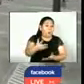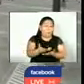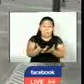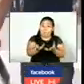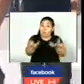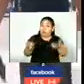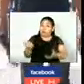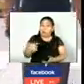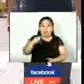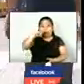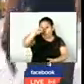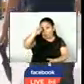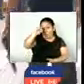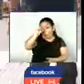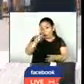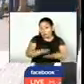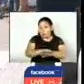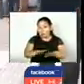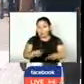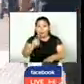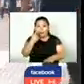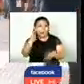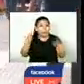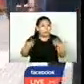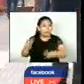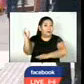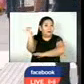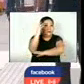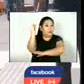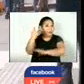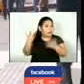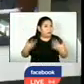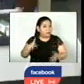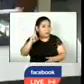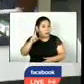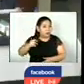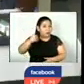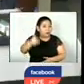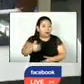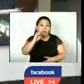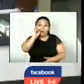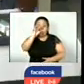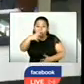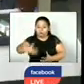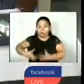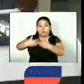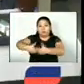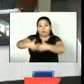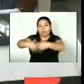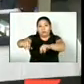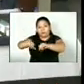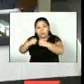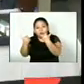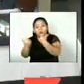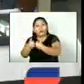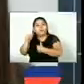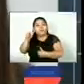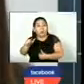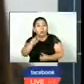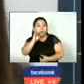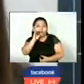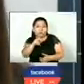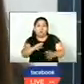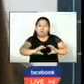pérdidas de empleos. Pero a un año de la emergencia sanitaria, la Asociación Salvadoreña de Industriales dice que este